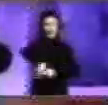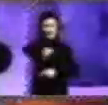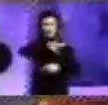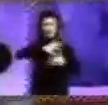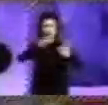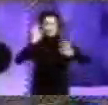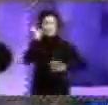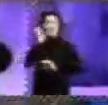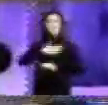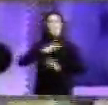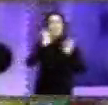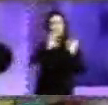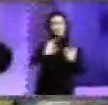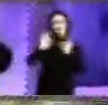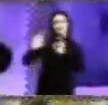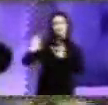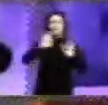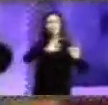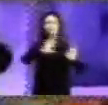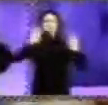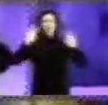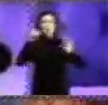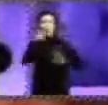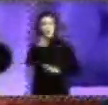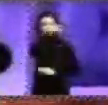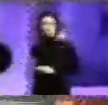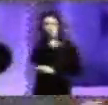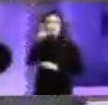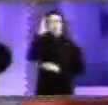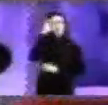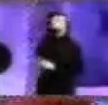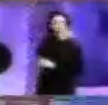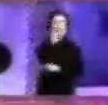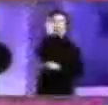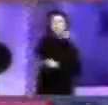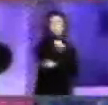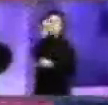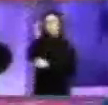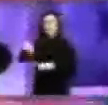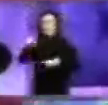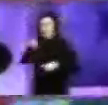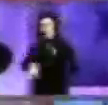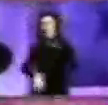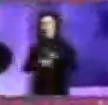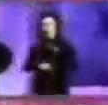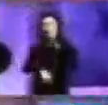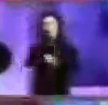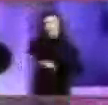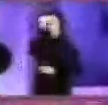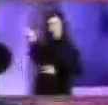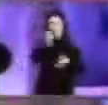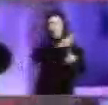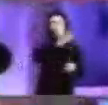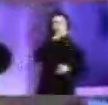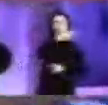Son mis amigas, aunque nadie las escucha, no se olvida, porque